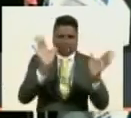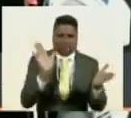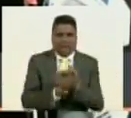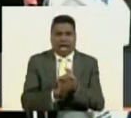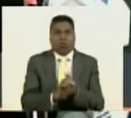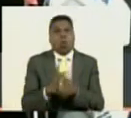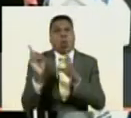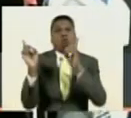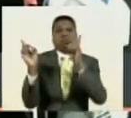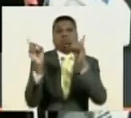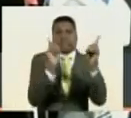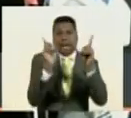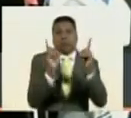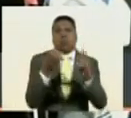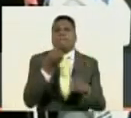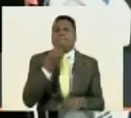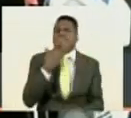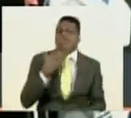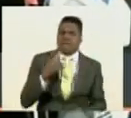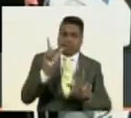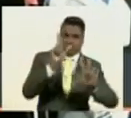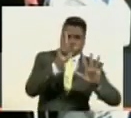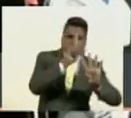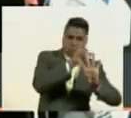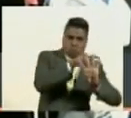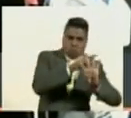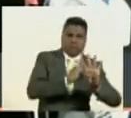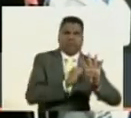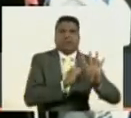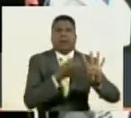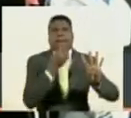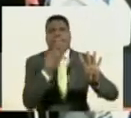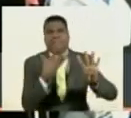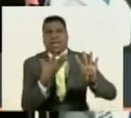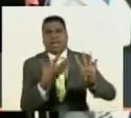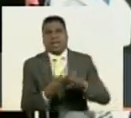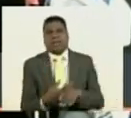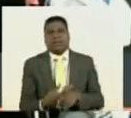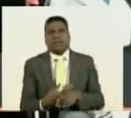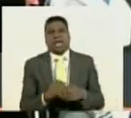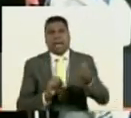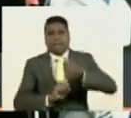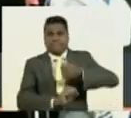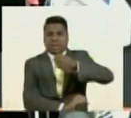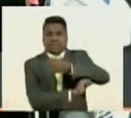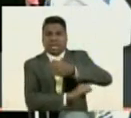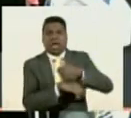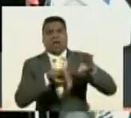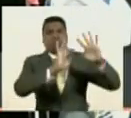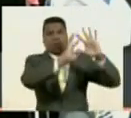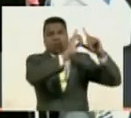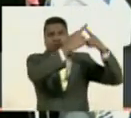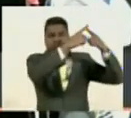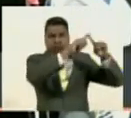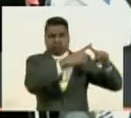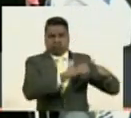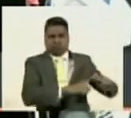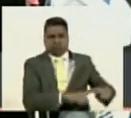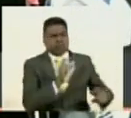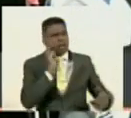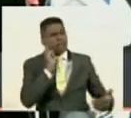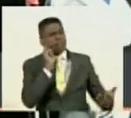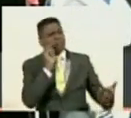para que sea eficaz, tiene que estar basado en unos presupuestos que ya